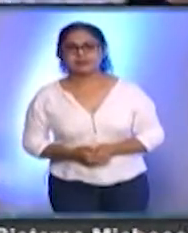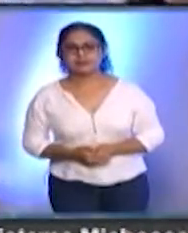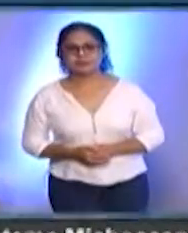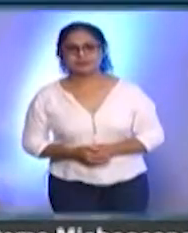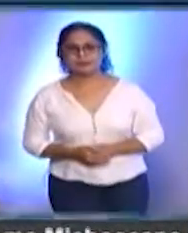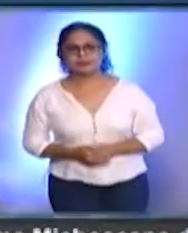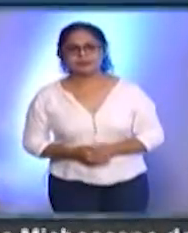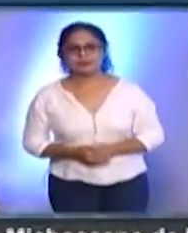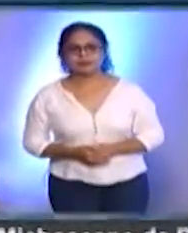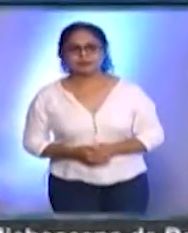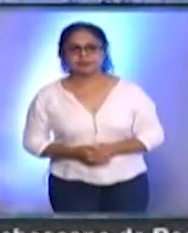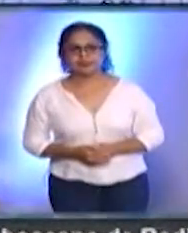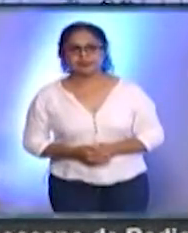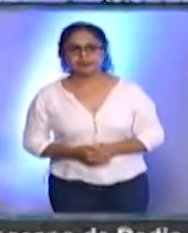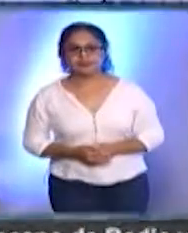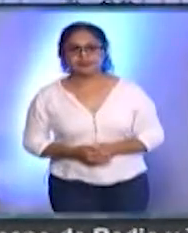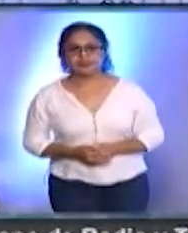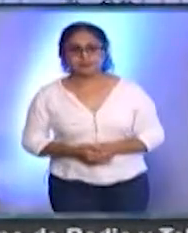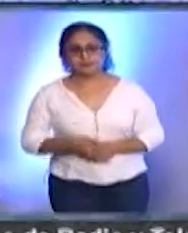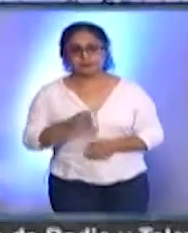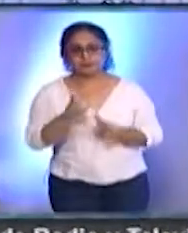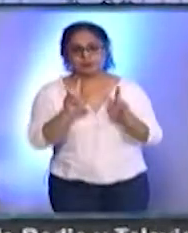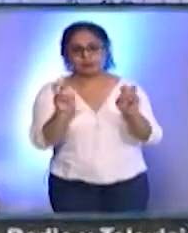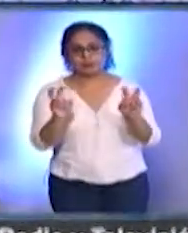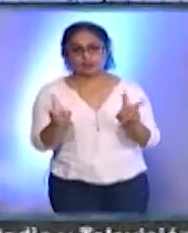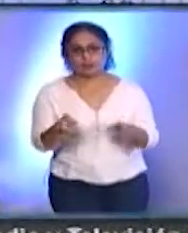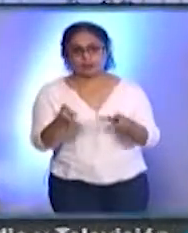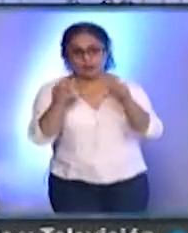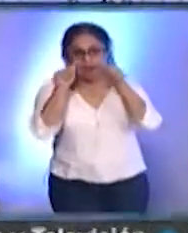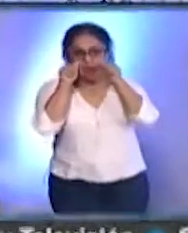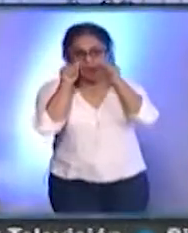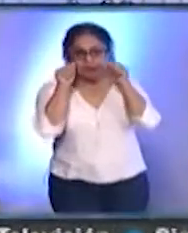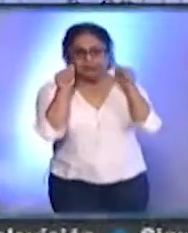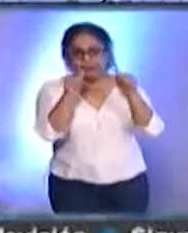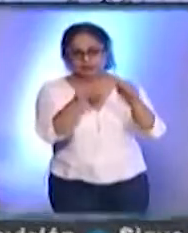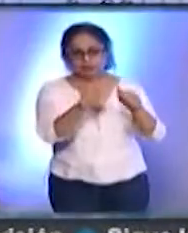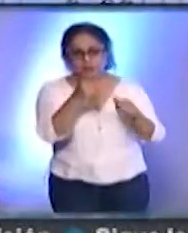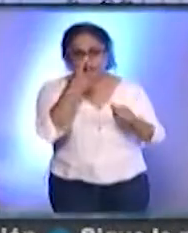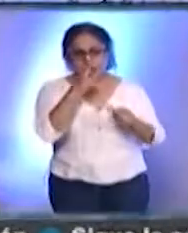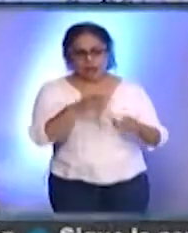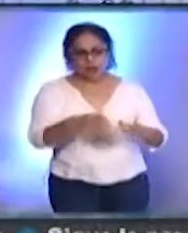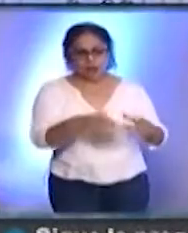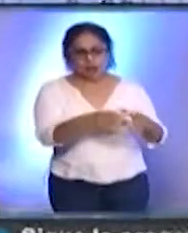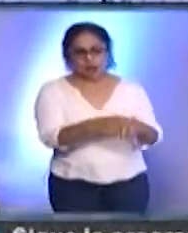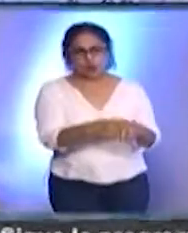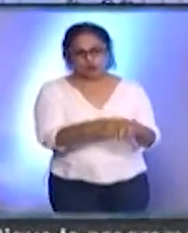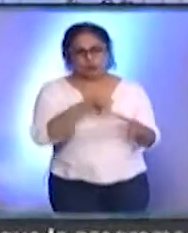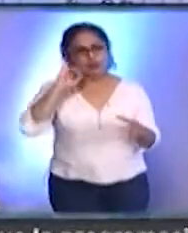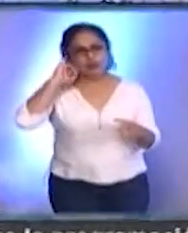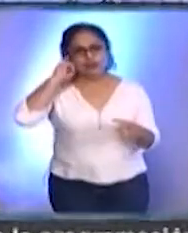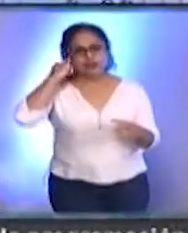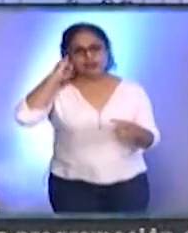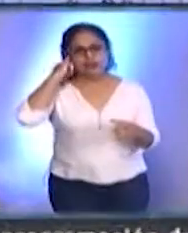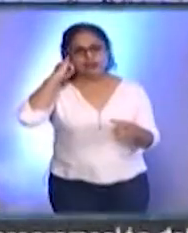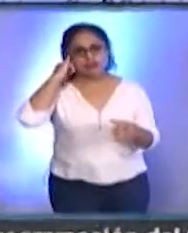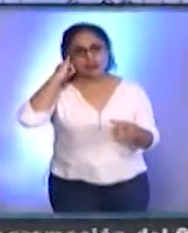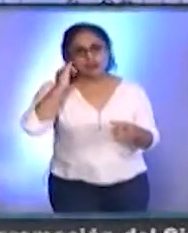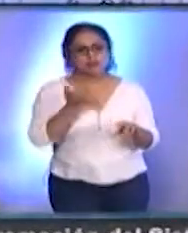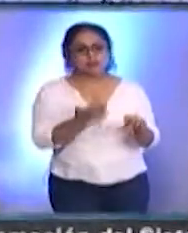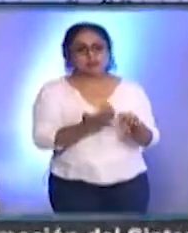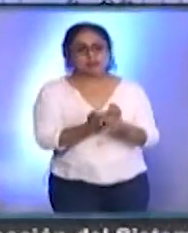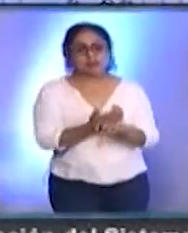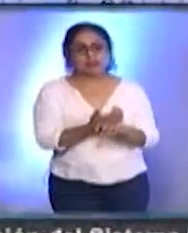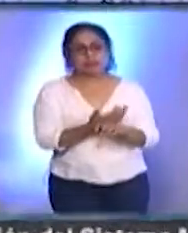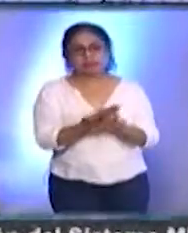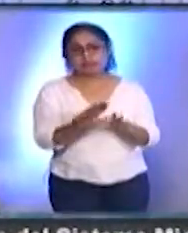Noticias. Y el tema de la atención a los pueblos indígenas de la entidad será un